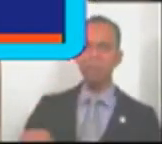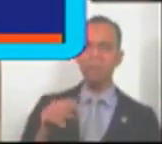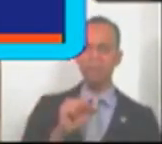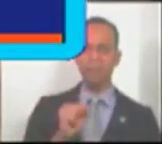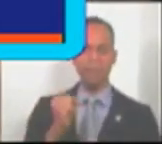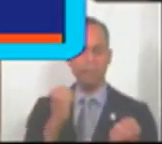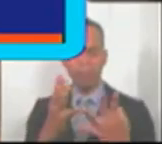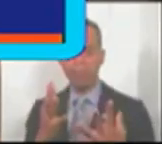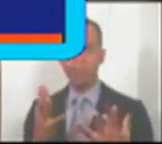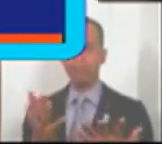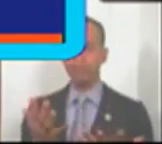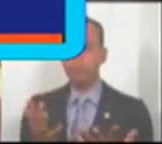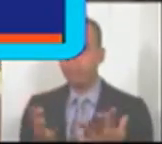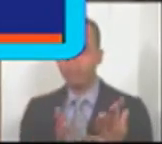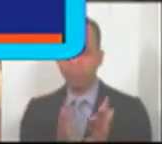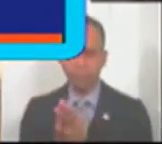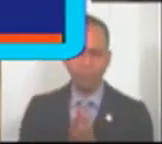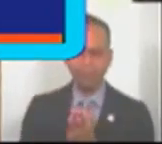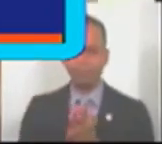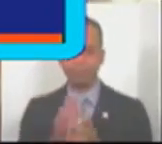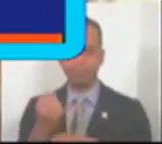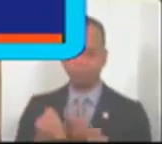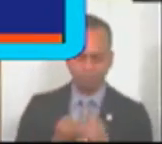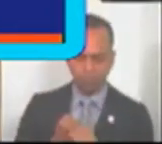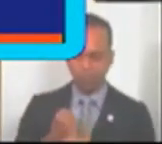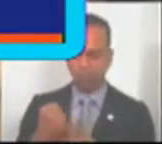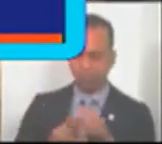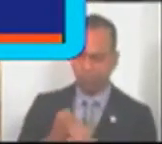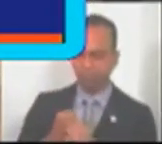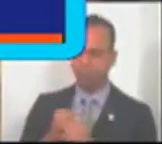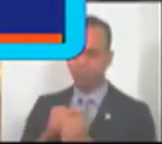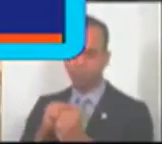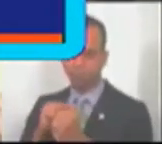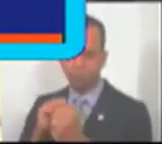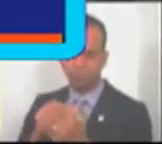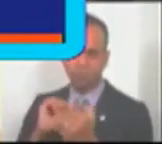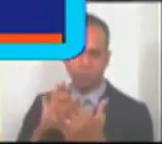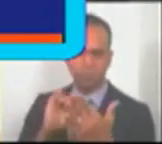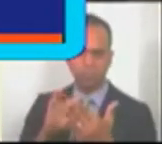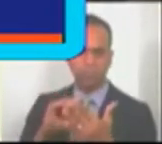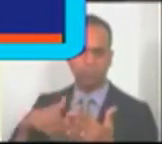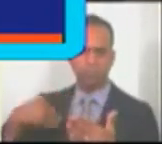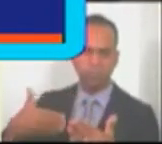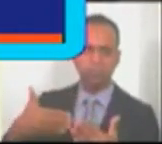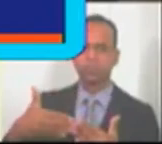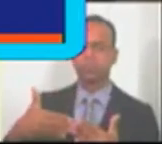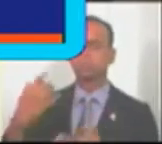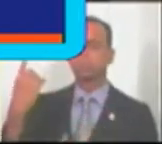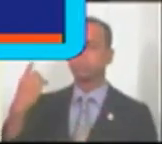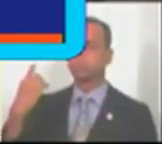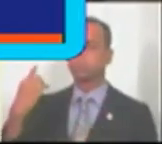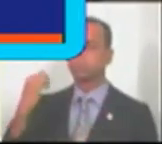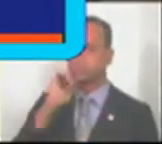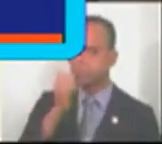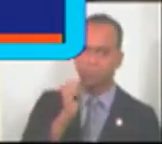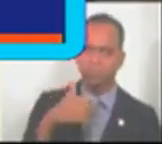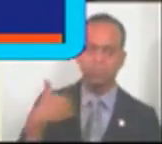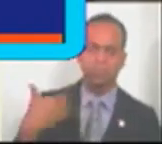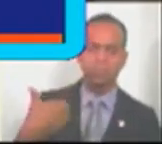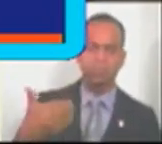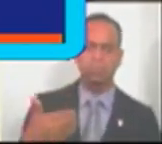lucha siempre, durante años, fue que cada día fuéramos más estos